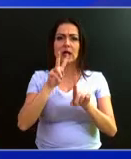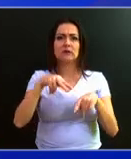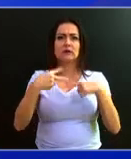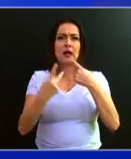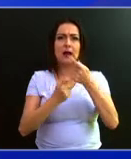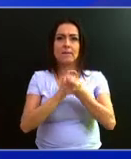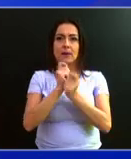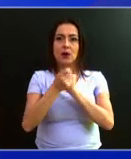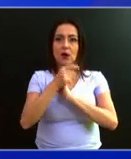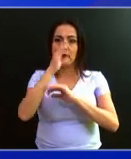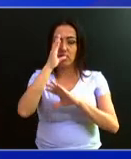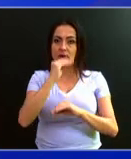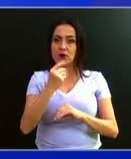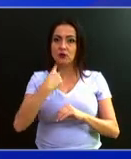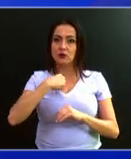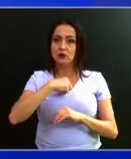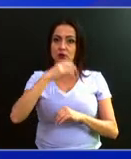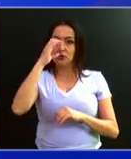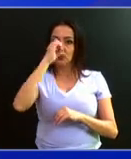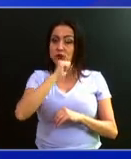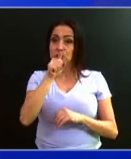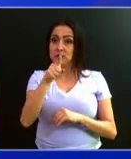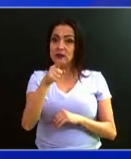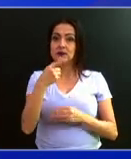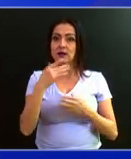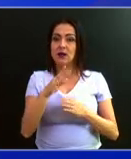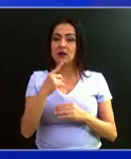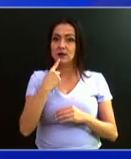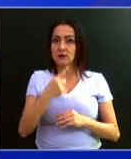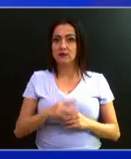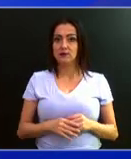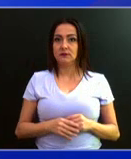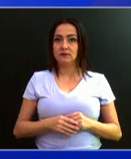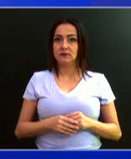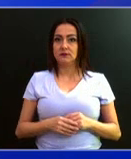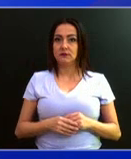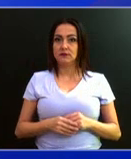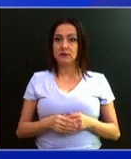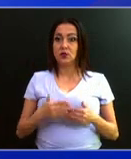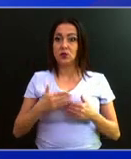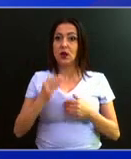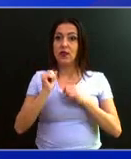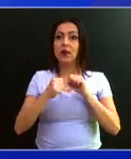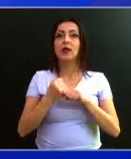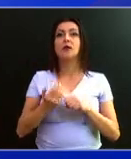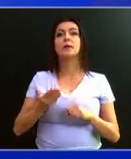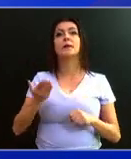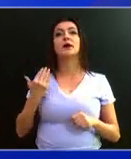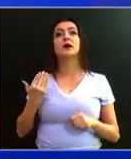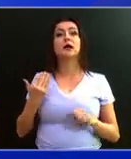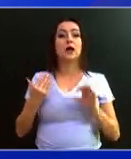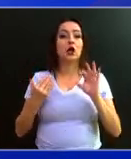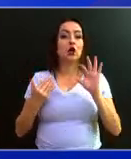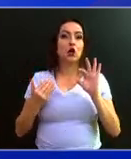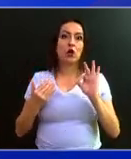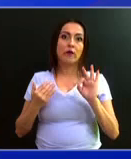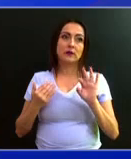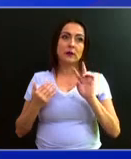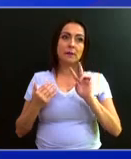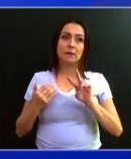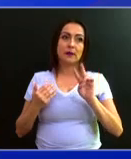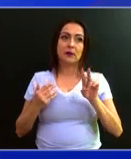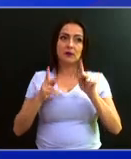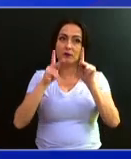a la información, nos damos cuenta lo que usted bien nos detallaba, que durante el año pasado, de los